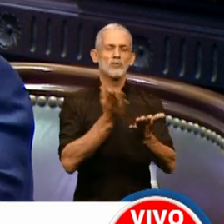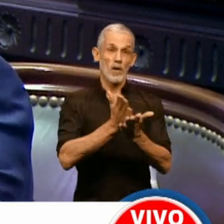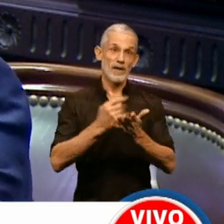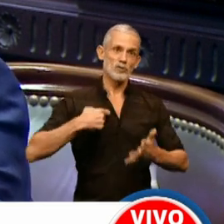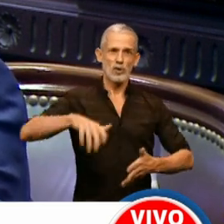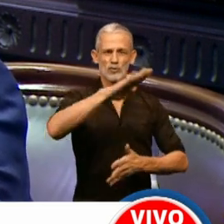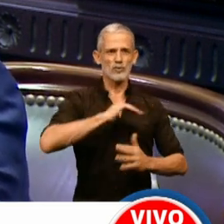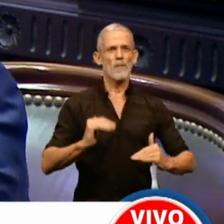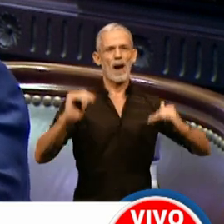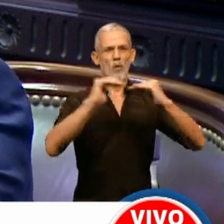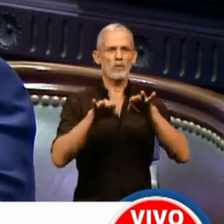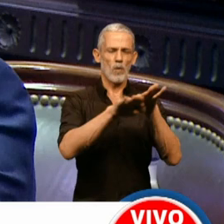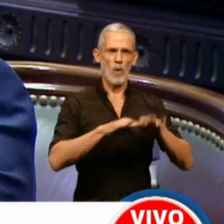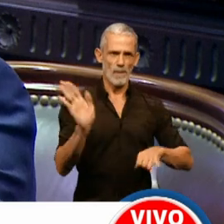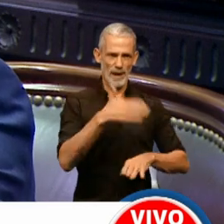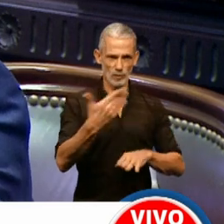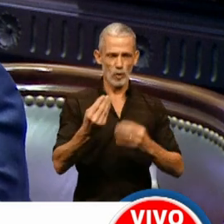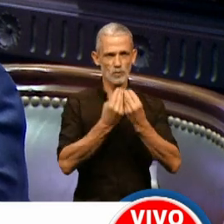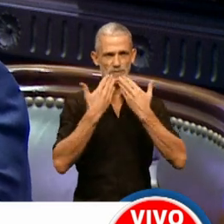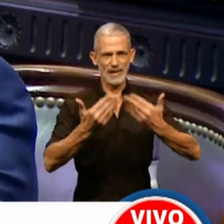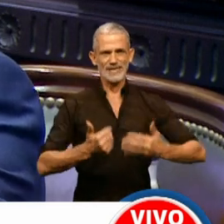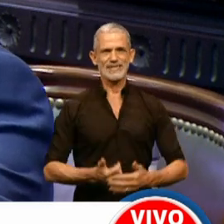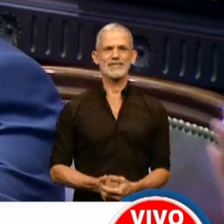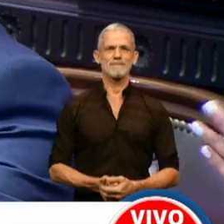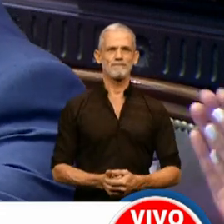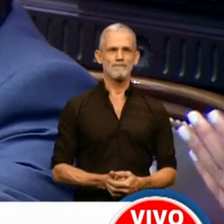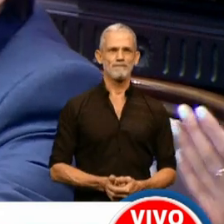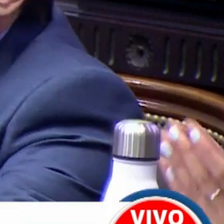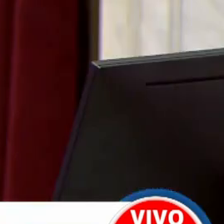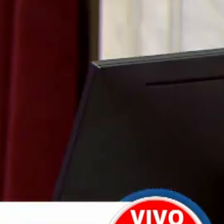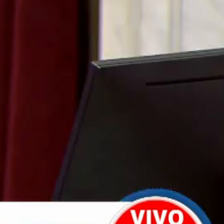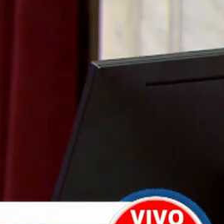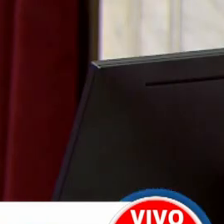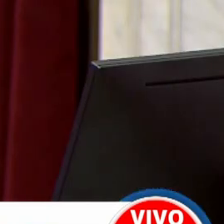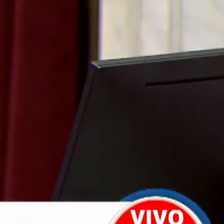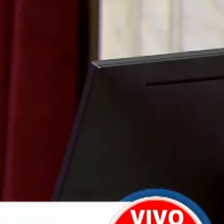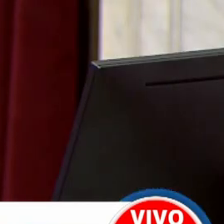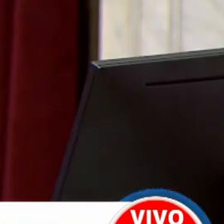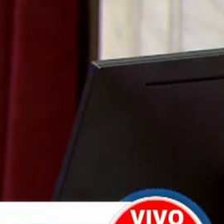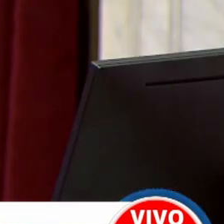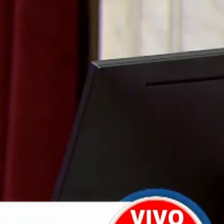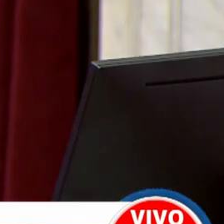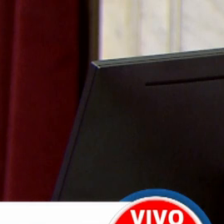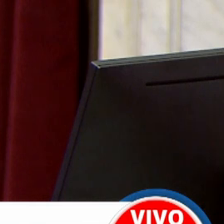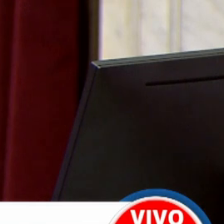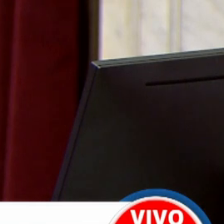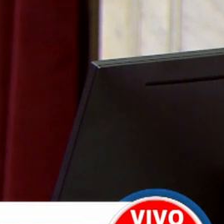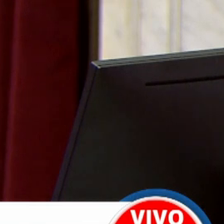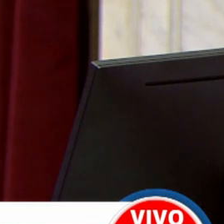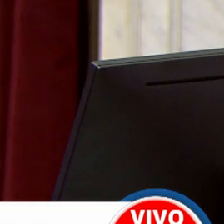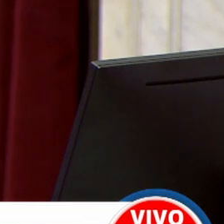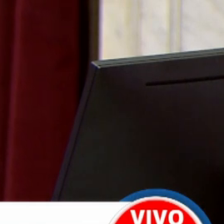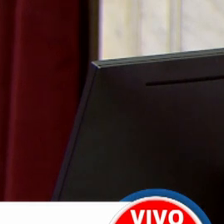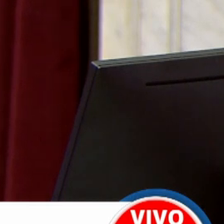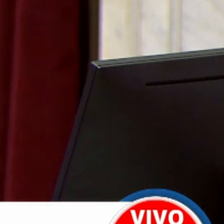una sociedad más justa e igualitaria muchas gracias presidenta muchas gracias diputados cisneros en uso